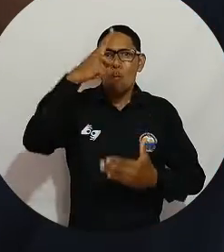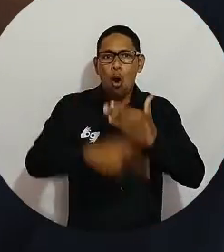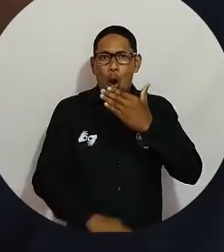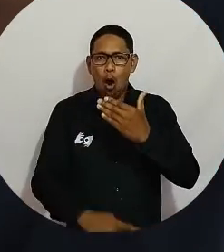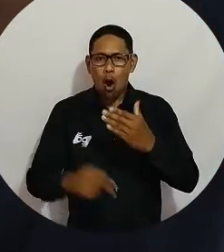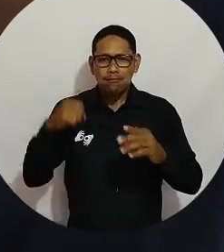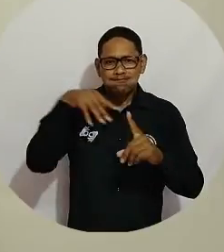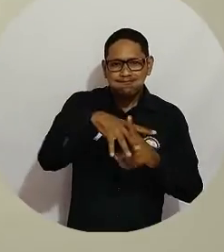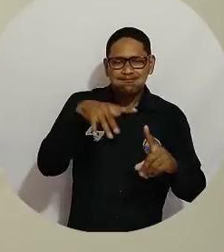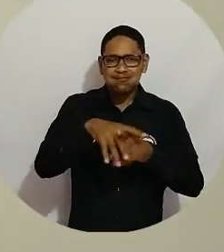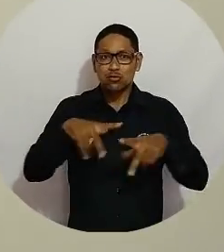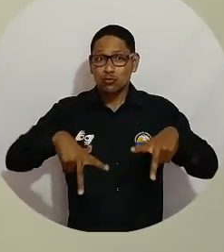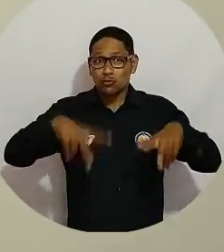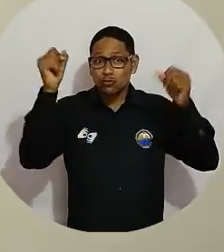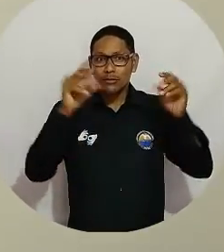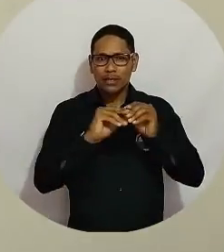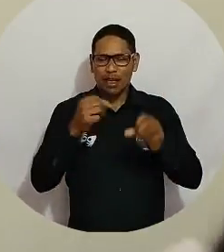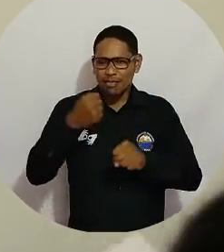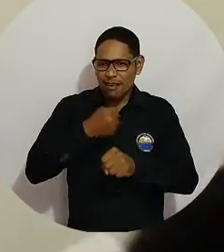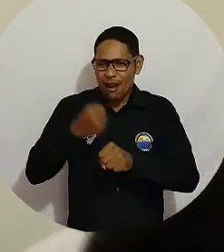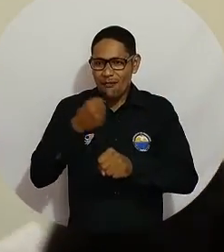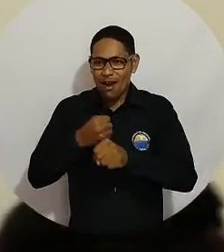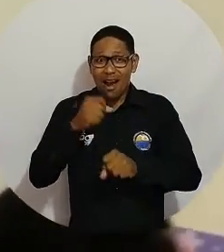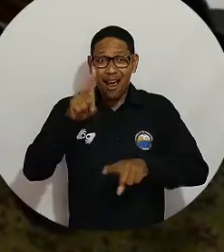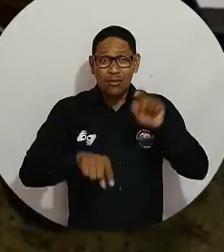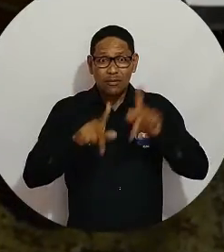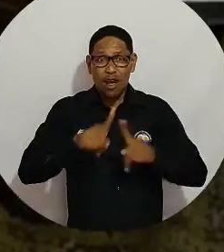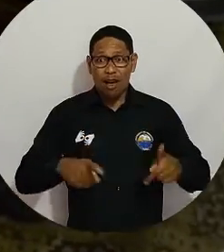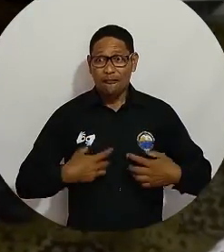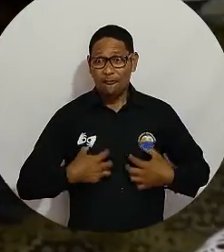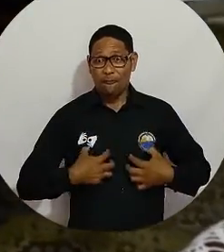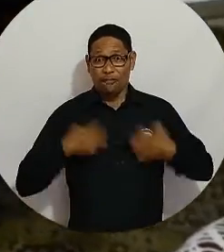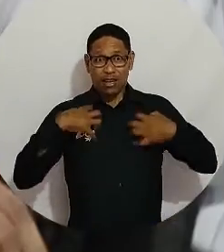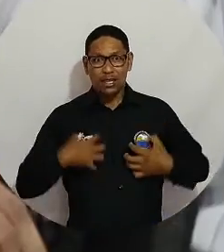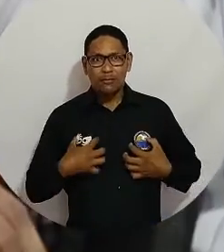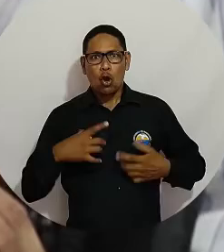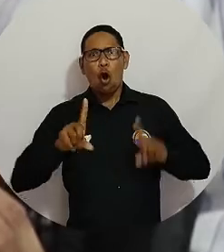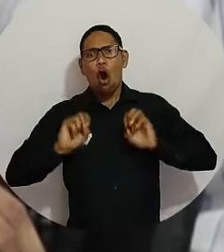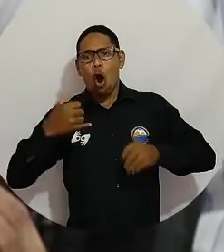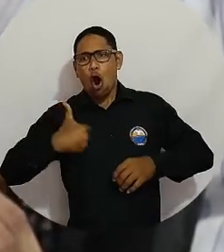de proyectos de intervención social y brindará la oportunidad de trabajar con víctimas del